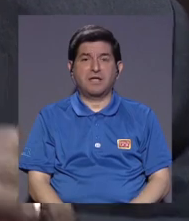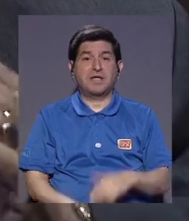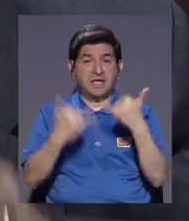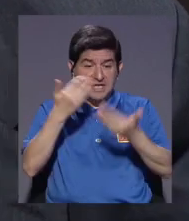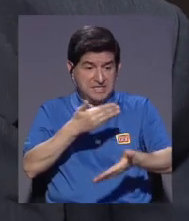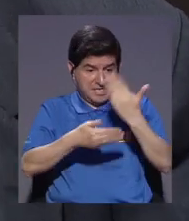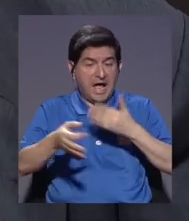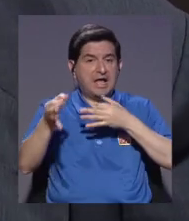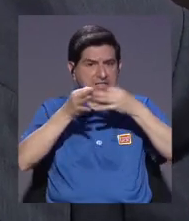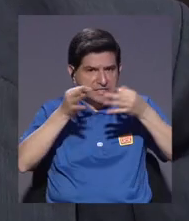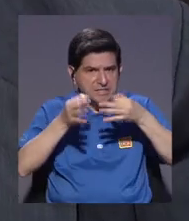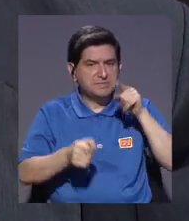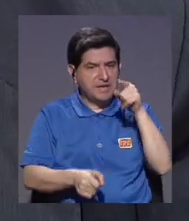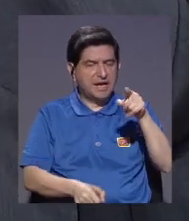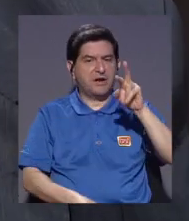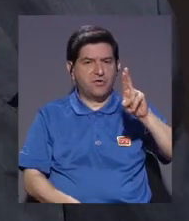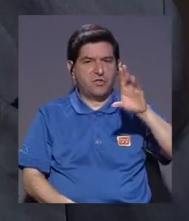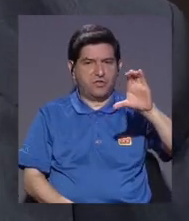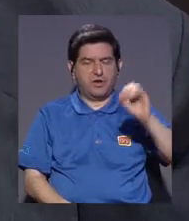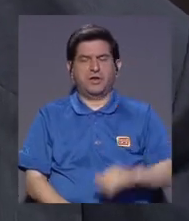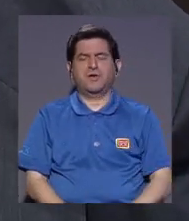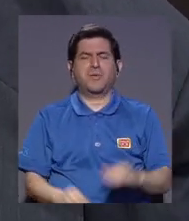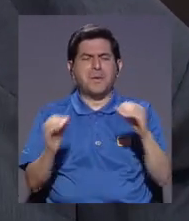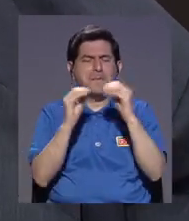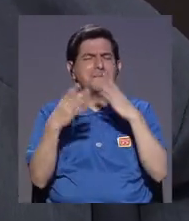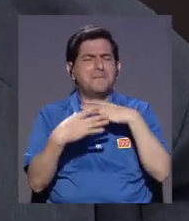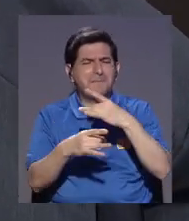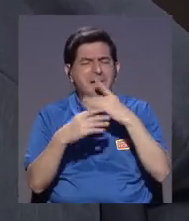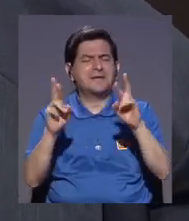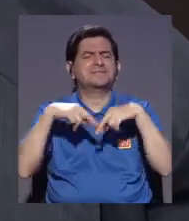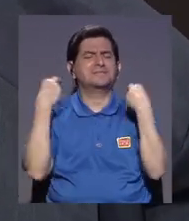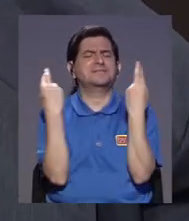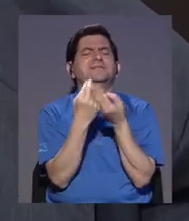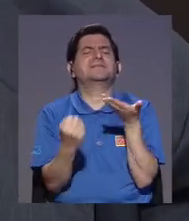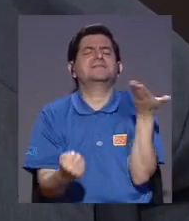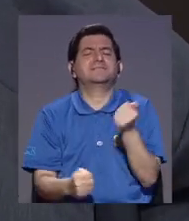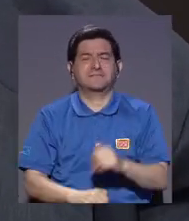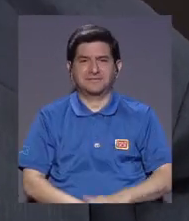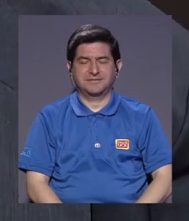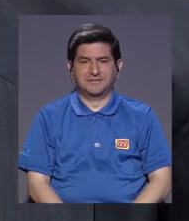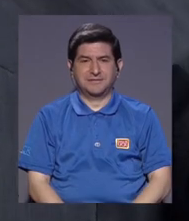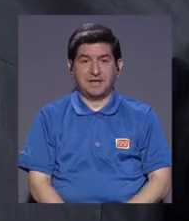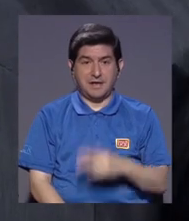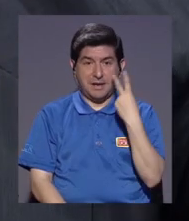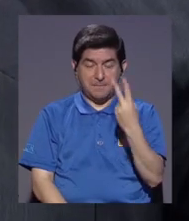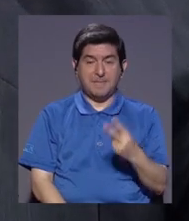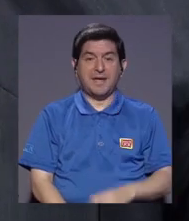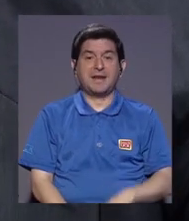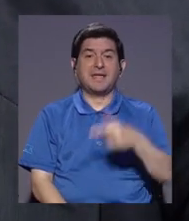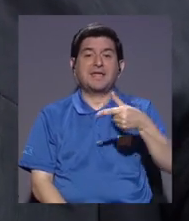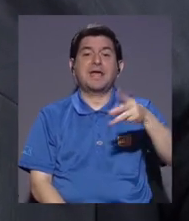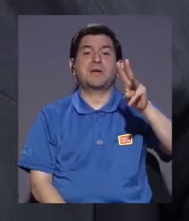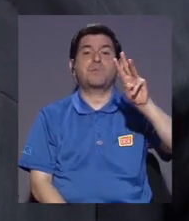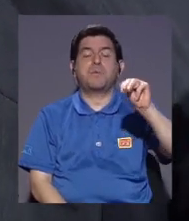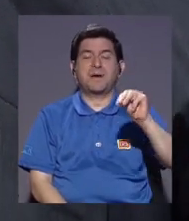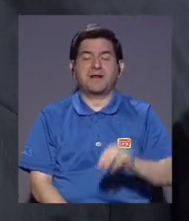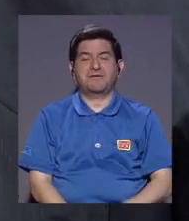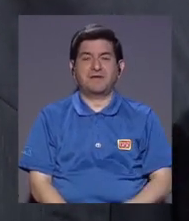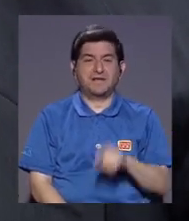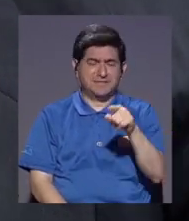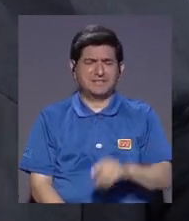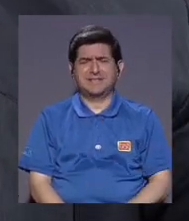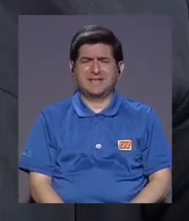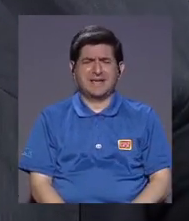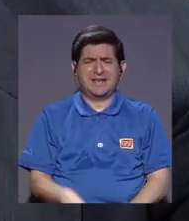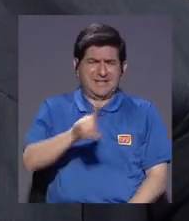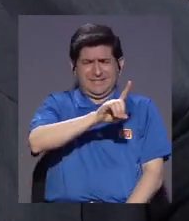se lo dijimos a un rodrigo sabe que fue lo más interesante de esa sesión ver a don guillermo mal a base de la